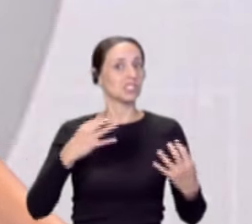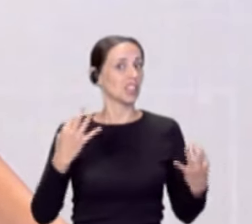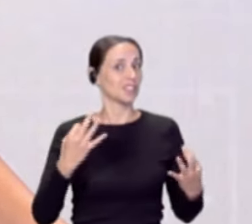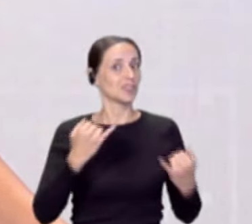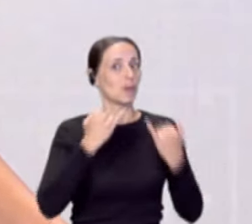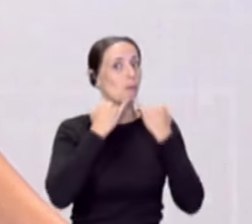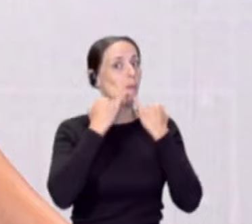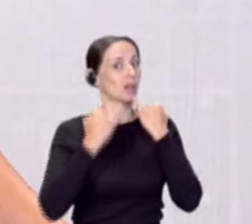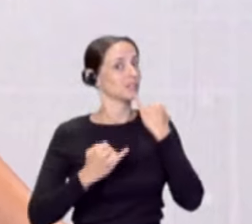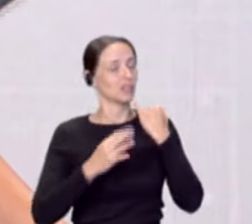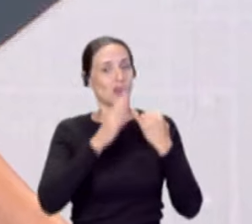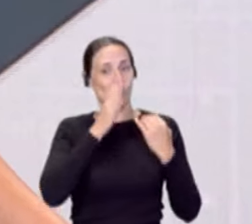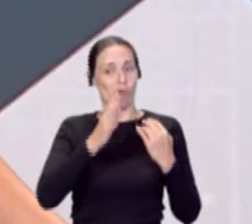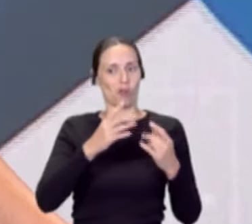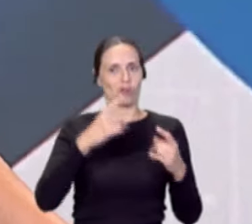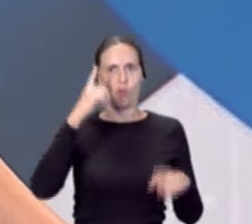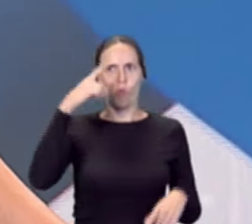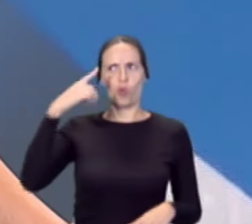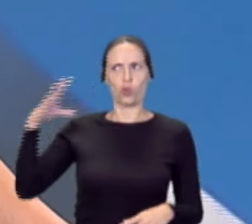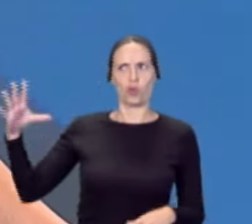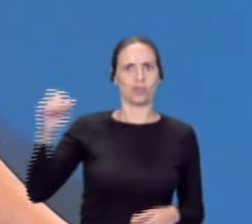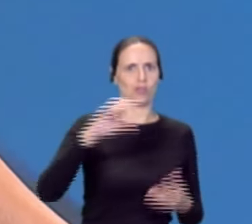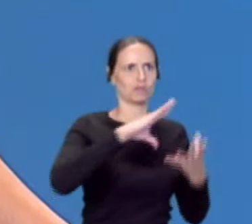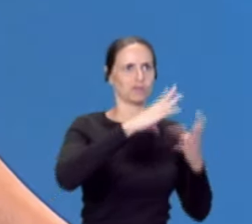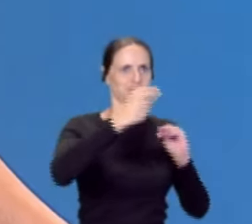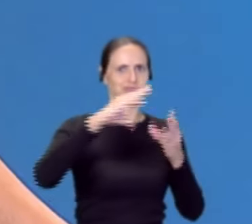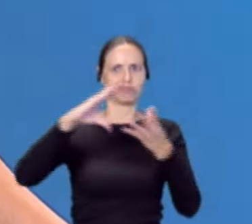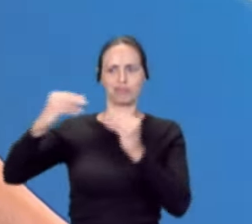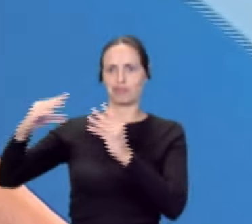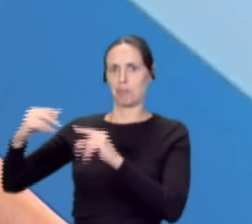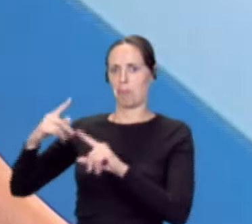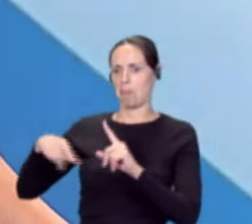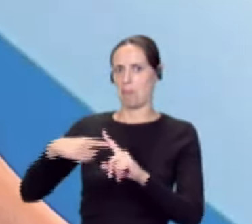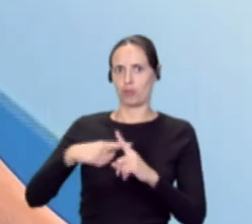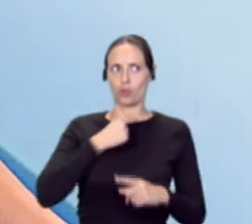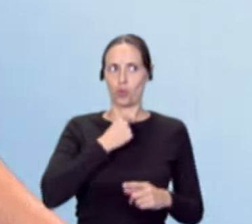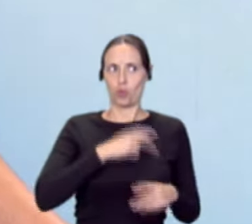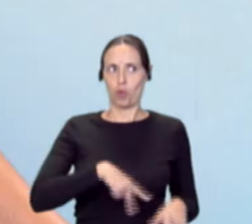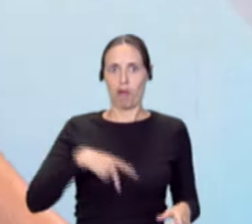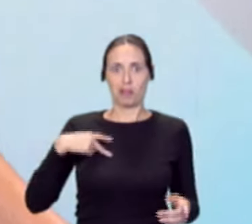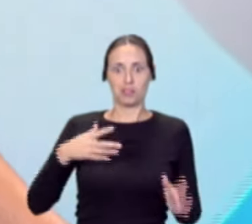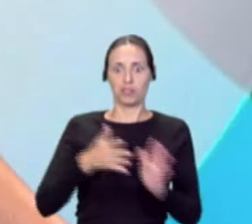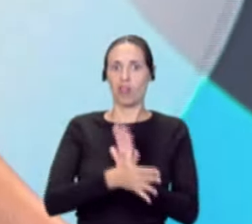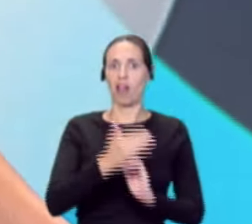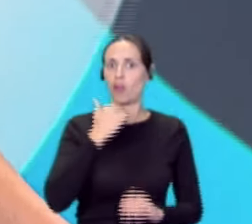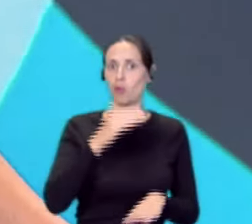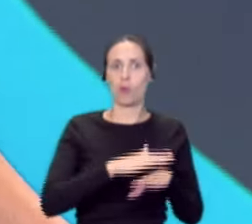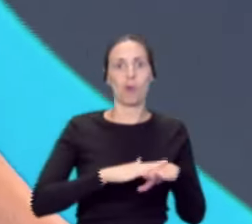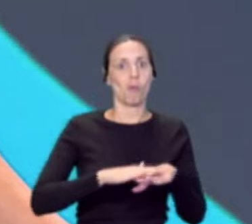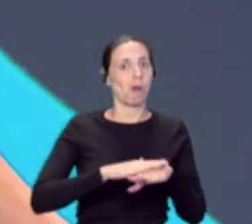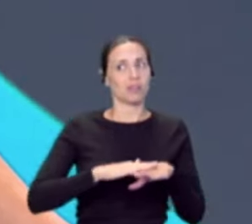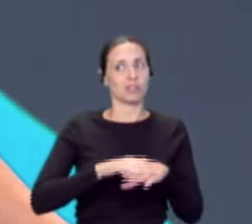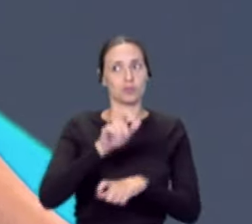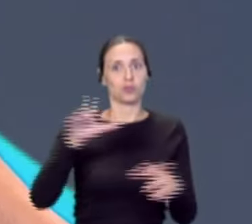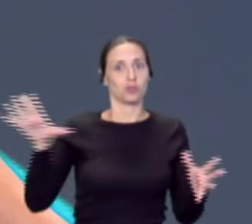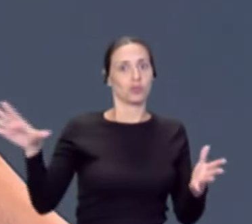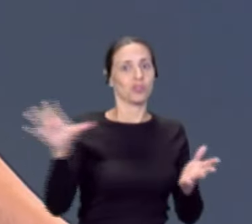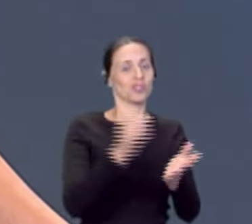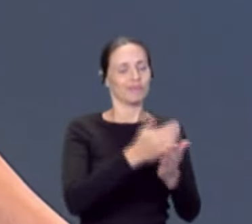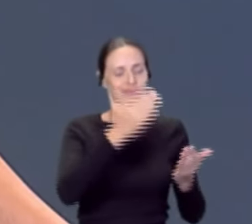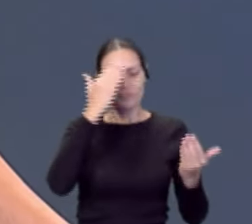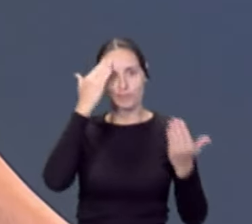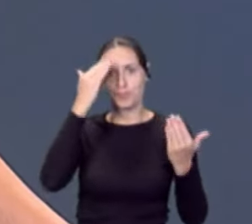capacidad para adaptarse a diversas culturas y gustos ha hecho que sea un elemento fundamental en las mesas de todo el mundo. Y para rendir tributo a esta maravilla gastronómica, hoy